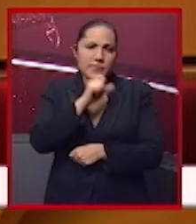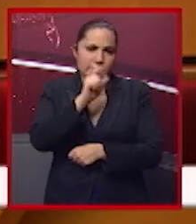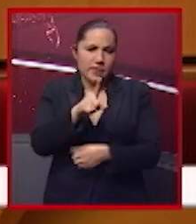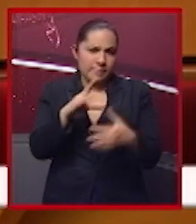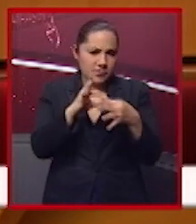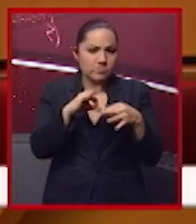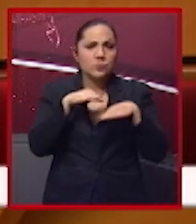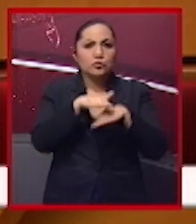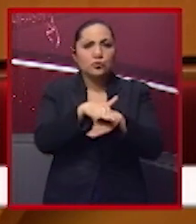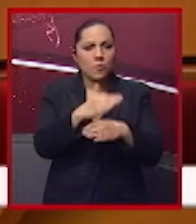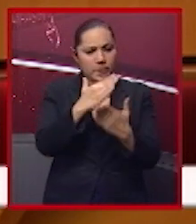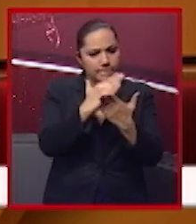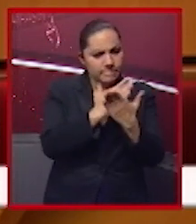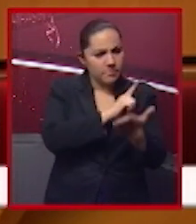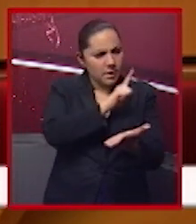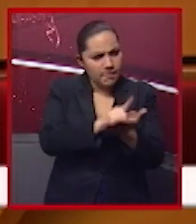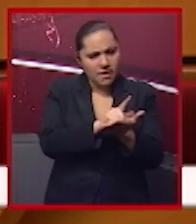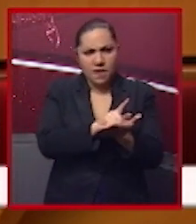de personas.